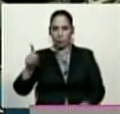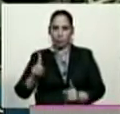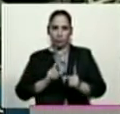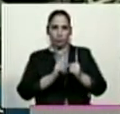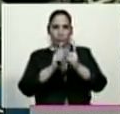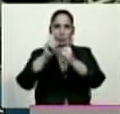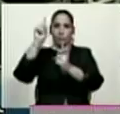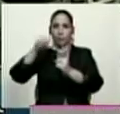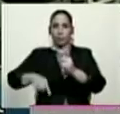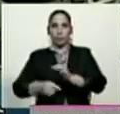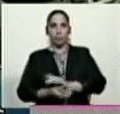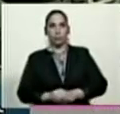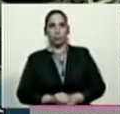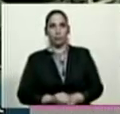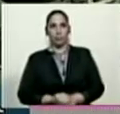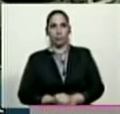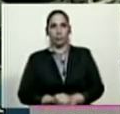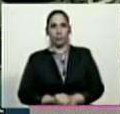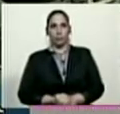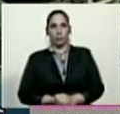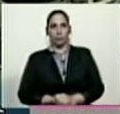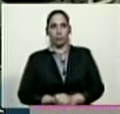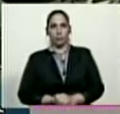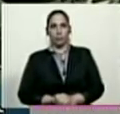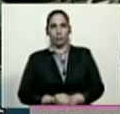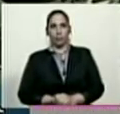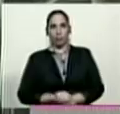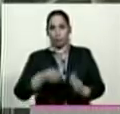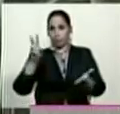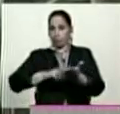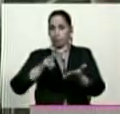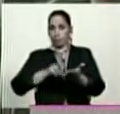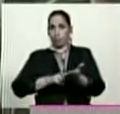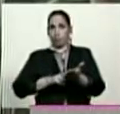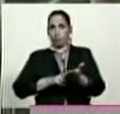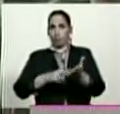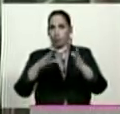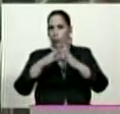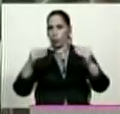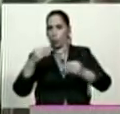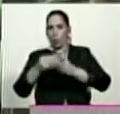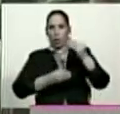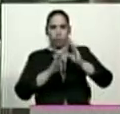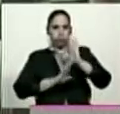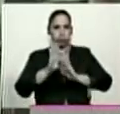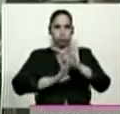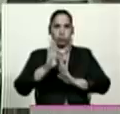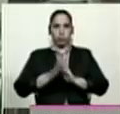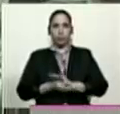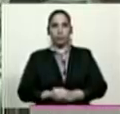para tener la veracidad de que todo se va desarrollando.